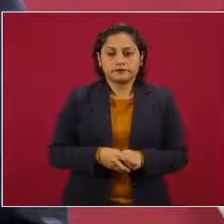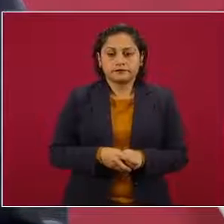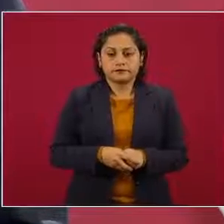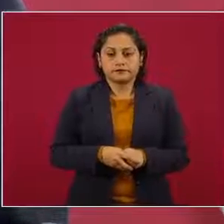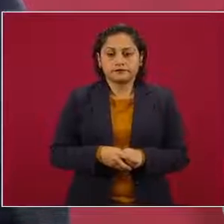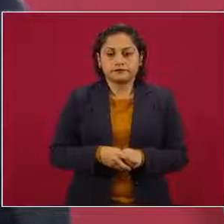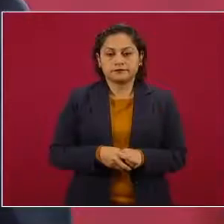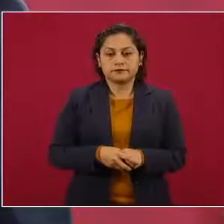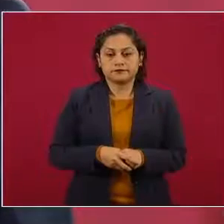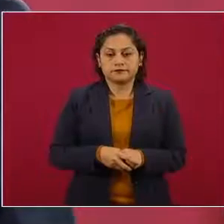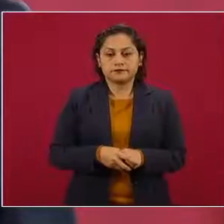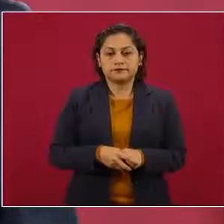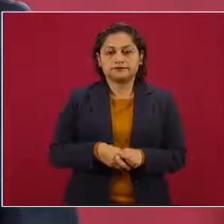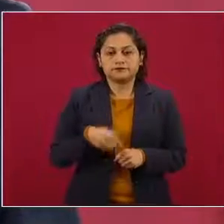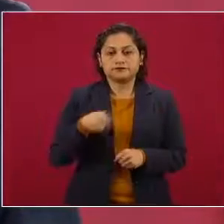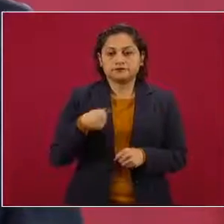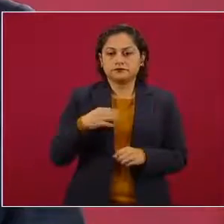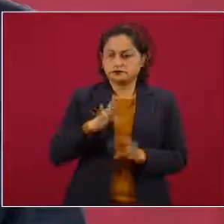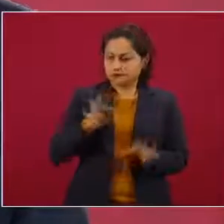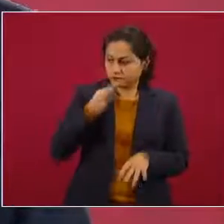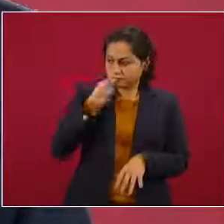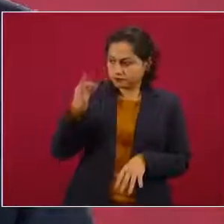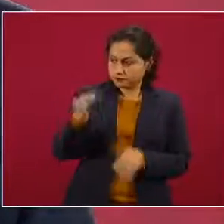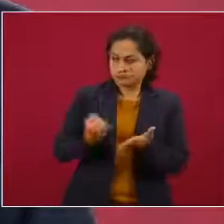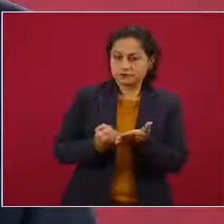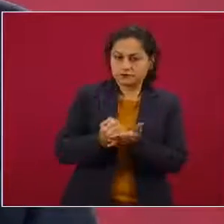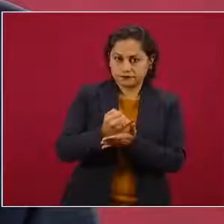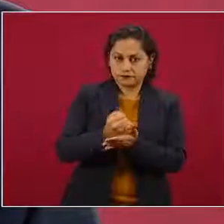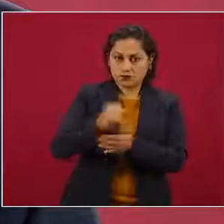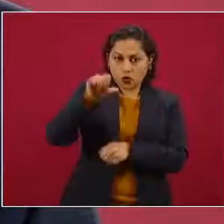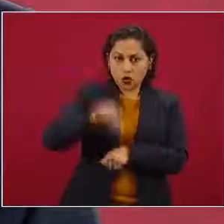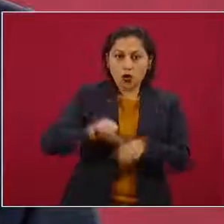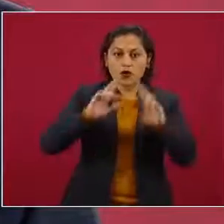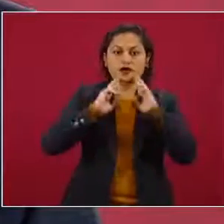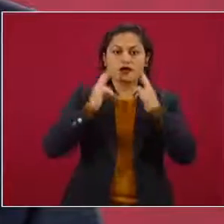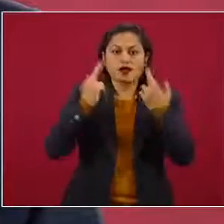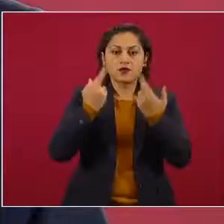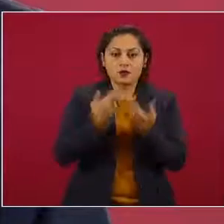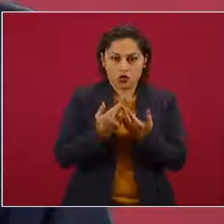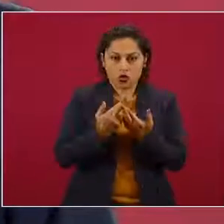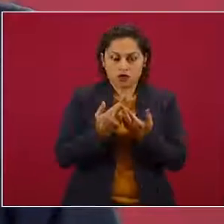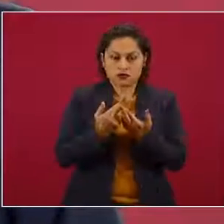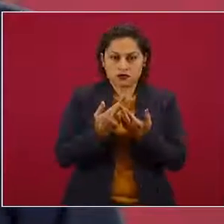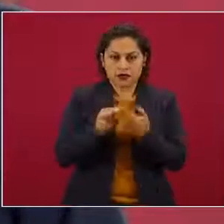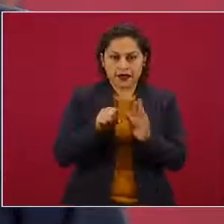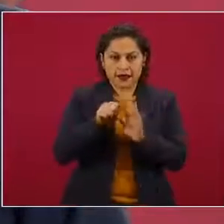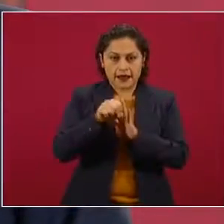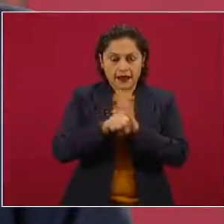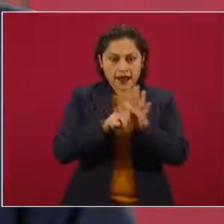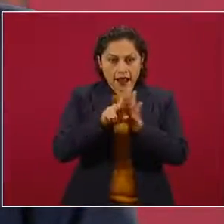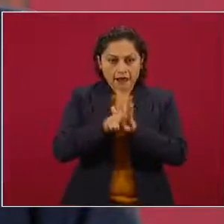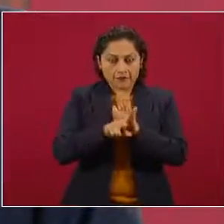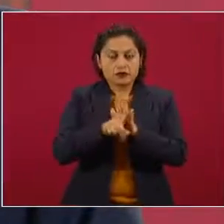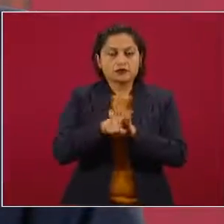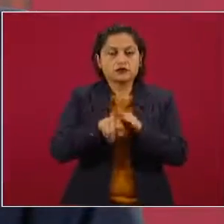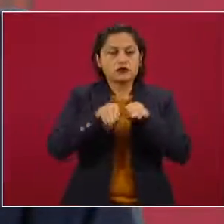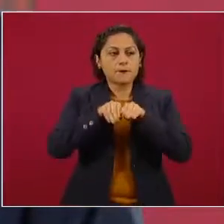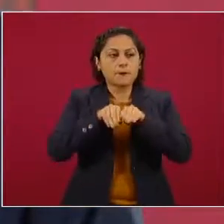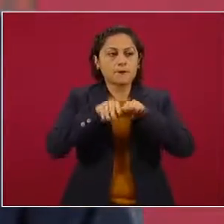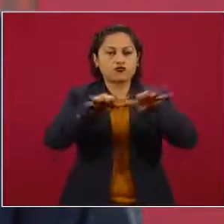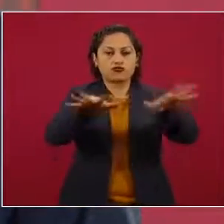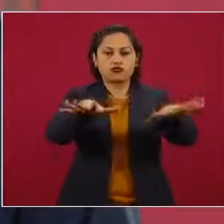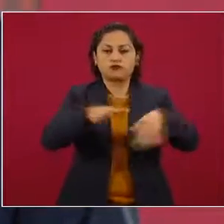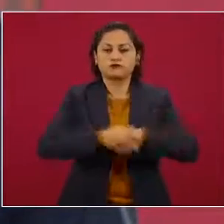estoy decidiendo que se difunda la reunión de hoy, de la mañana, de cómo son las reuniones, aunque hoy